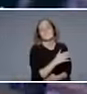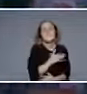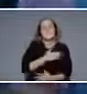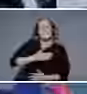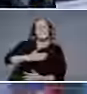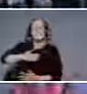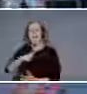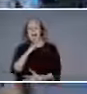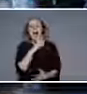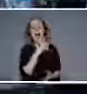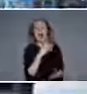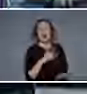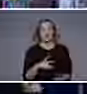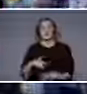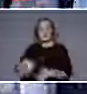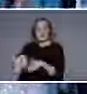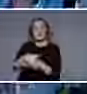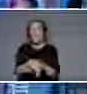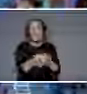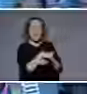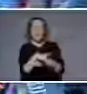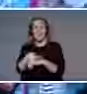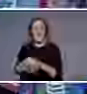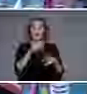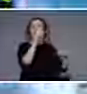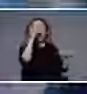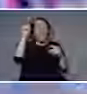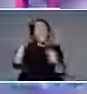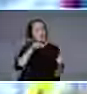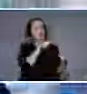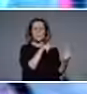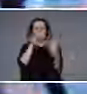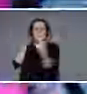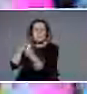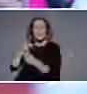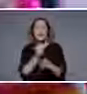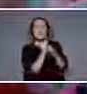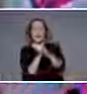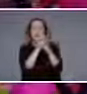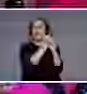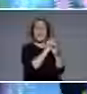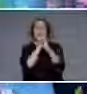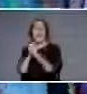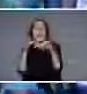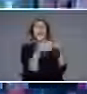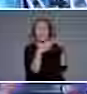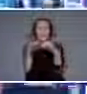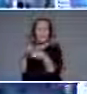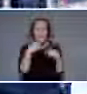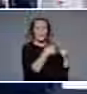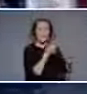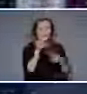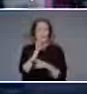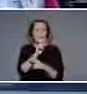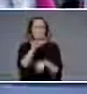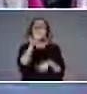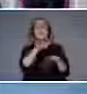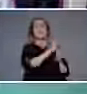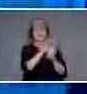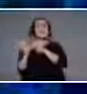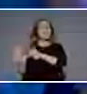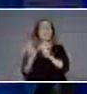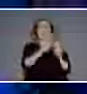venir. Ahora me toca la calle, verá la rondalla, ver toda la murga, la salud. También la comparsa